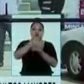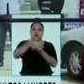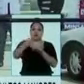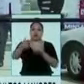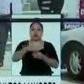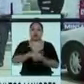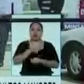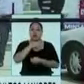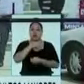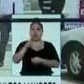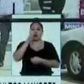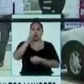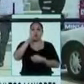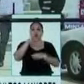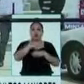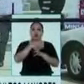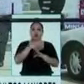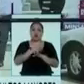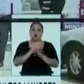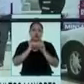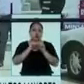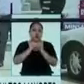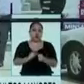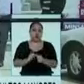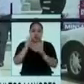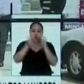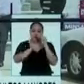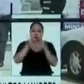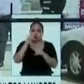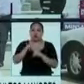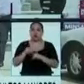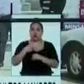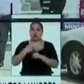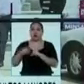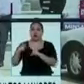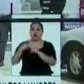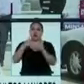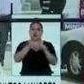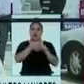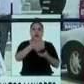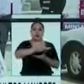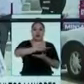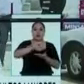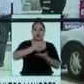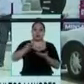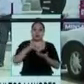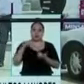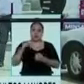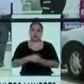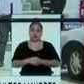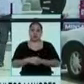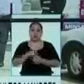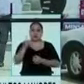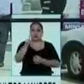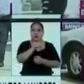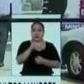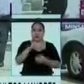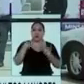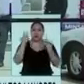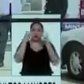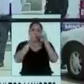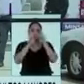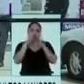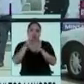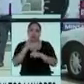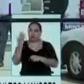pruebas moleculares, no hay oxígeno, no hay camas UCI. Ya. En octubre, dice, el plan del gobierno pasado. Es como que en